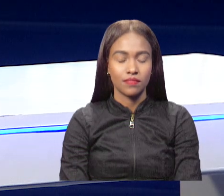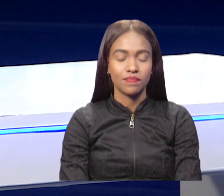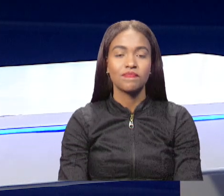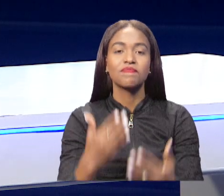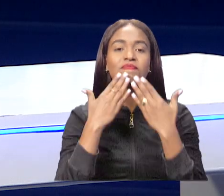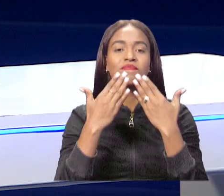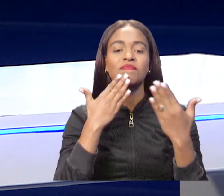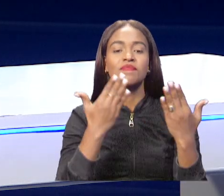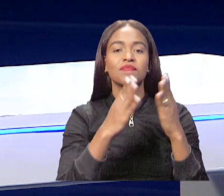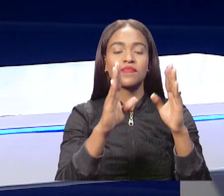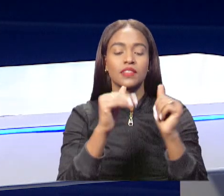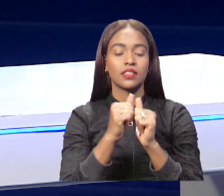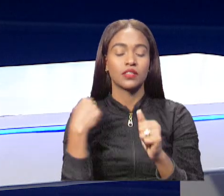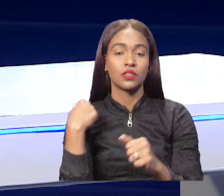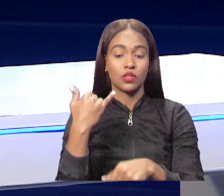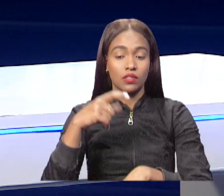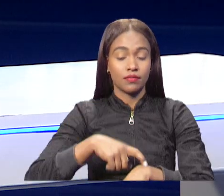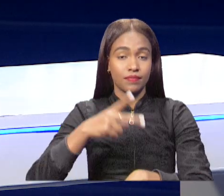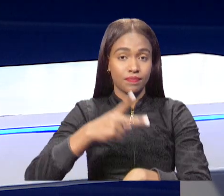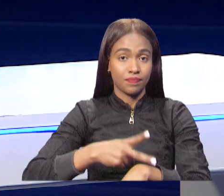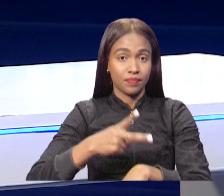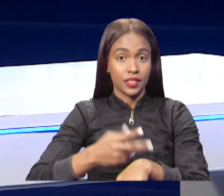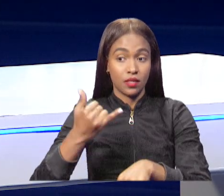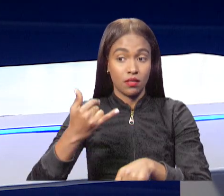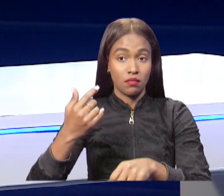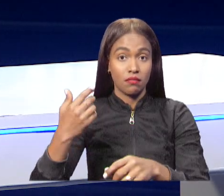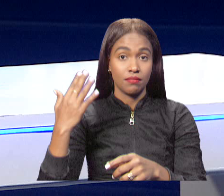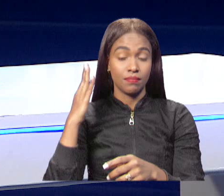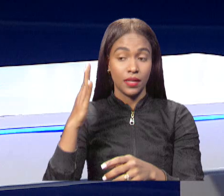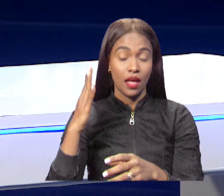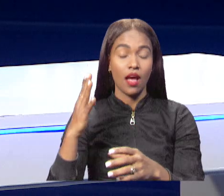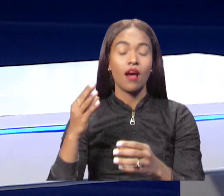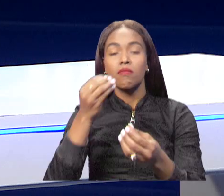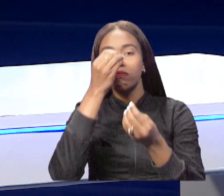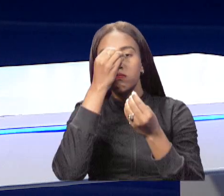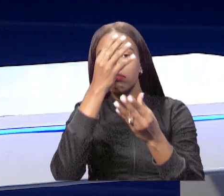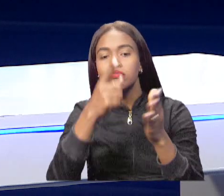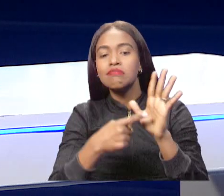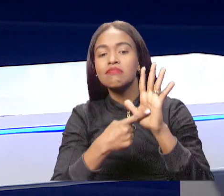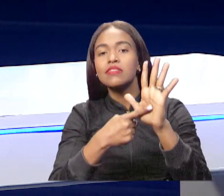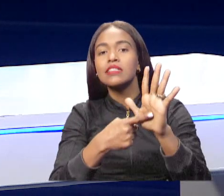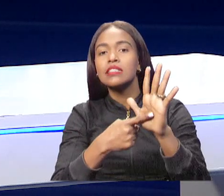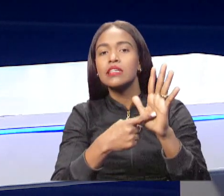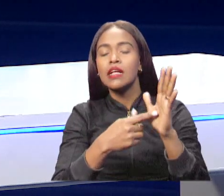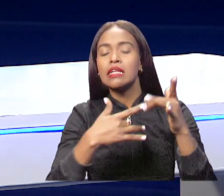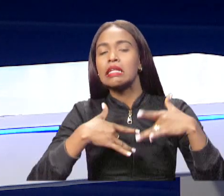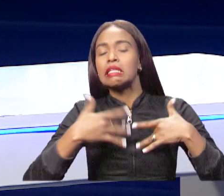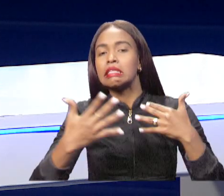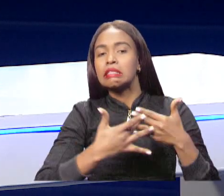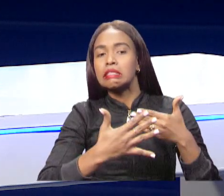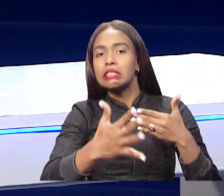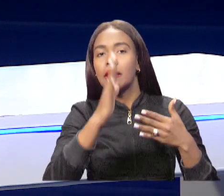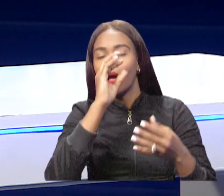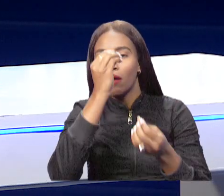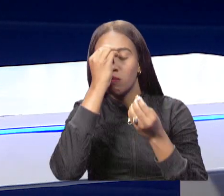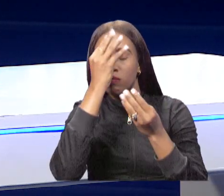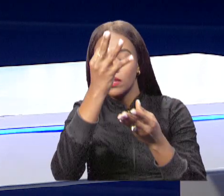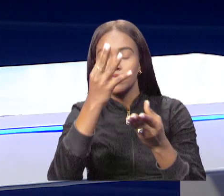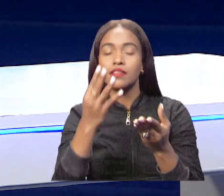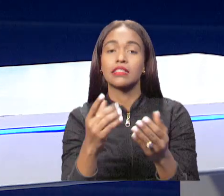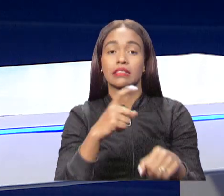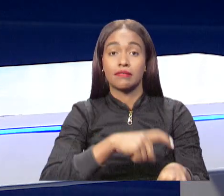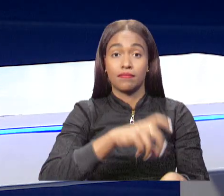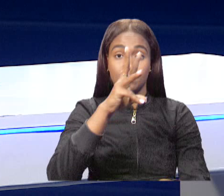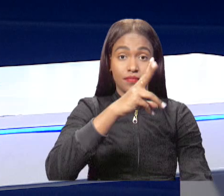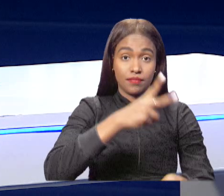Un placer saludarles a esta hora de la tarde. Interrumpimos nuestra programación regular para un adelanto de lo que nuestras emisiones de Central de Noticias tendremos tanto a las 6